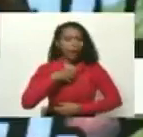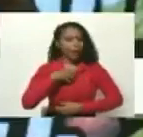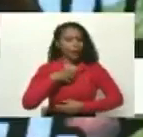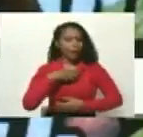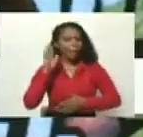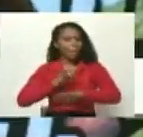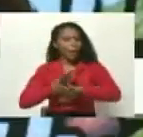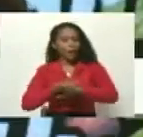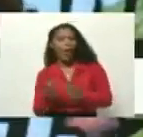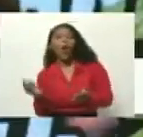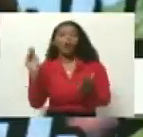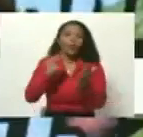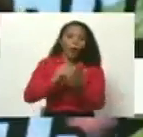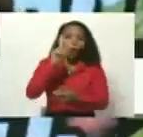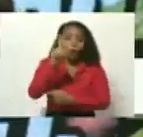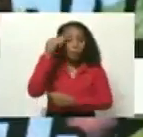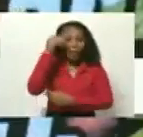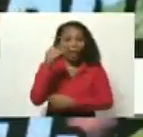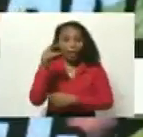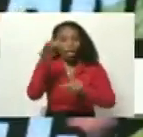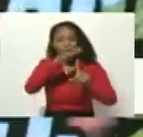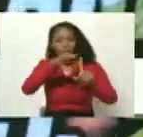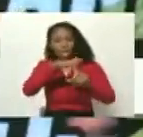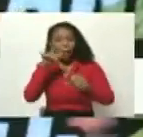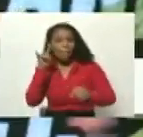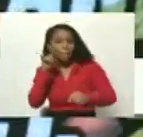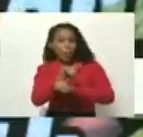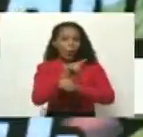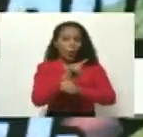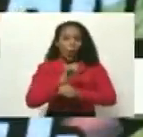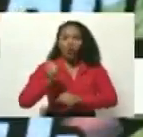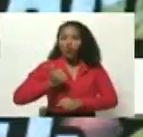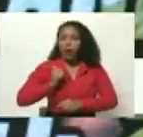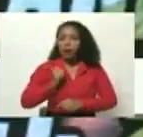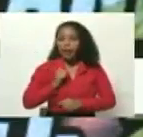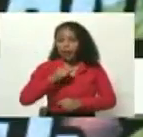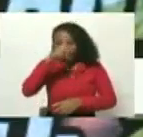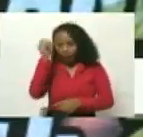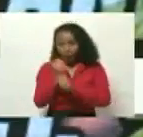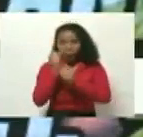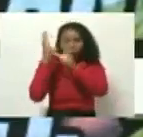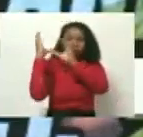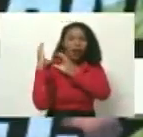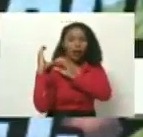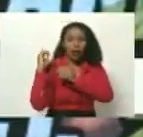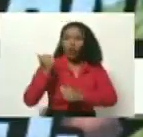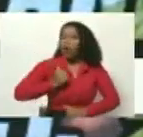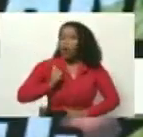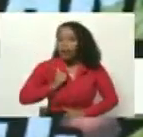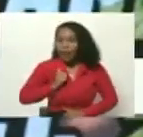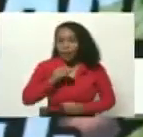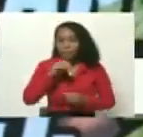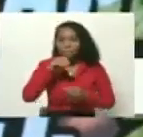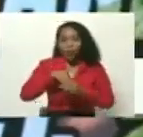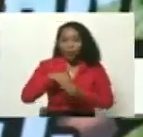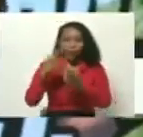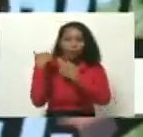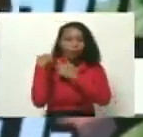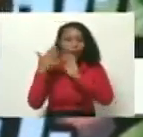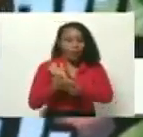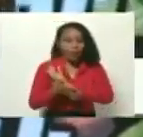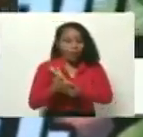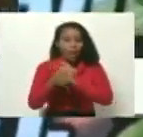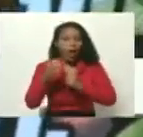que un soldado sea engañado, cualquiera sea su grado, clase o empleo, sea engañado por una oligarquía, por